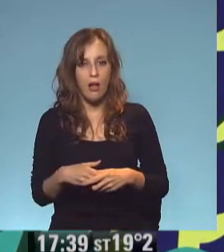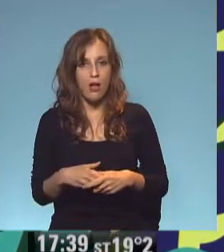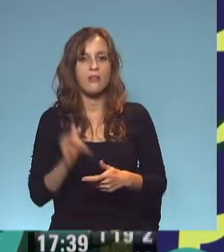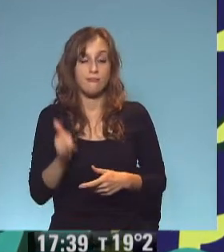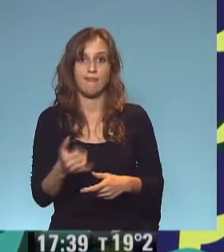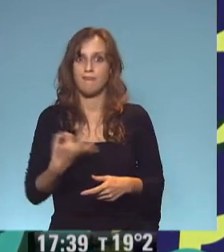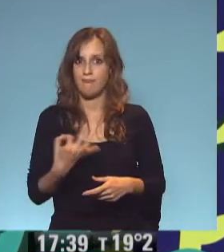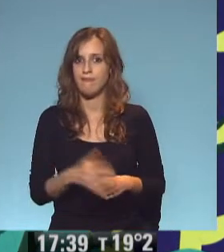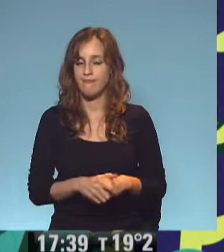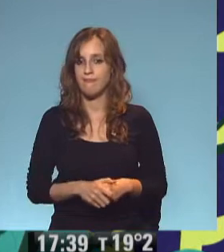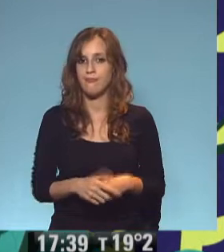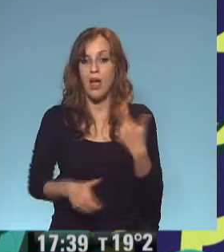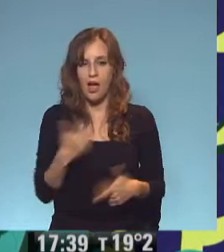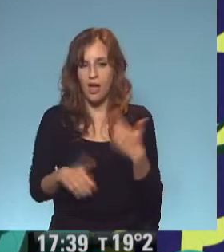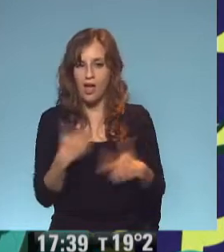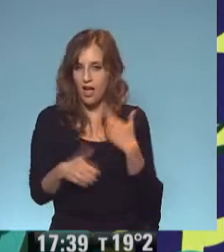idea!